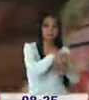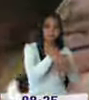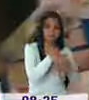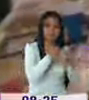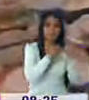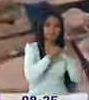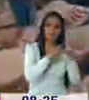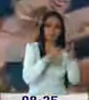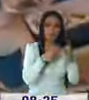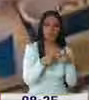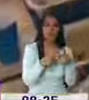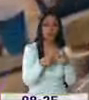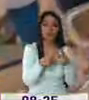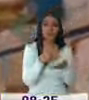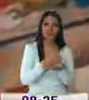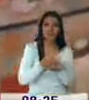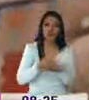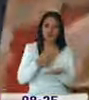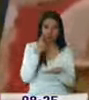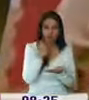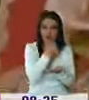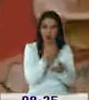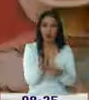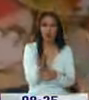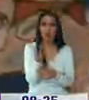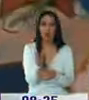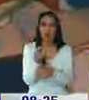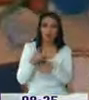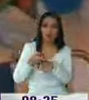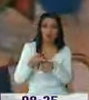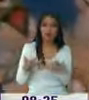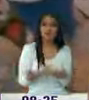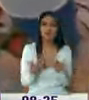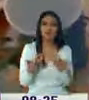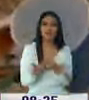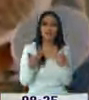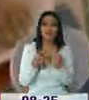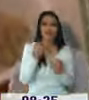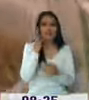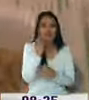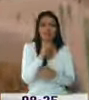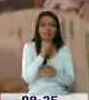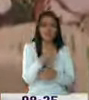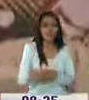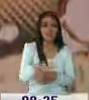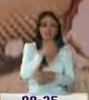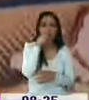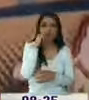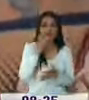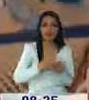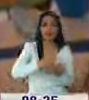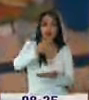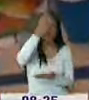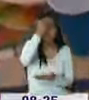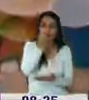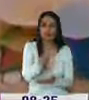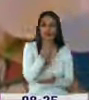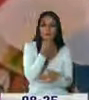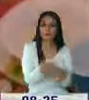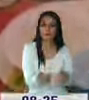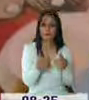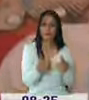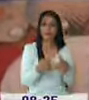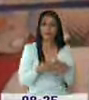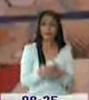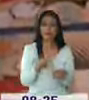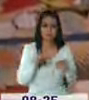cebolla perlada, tenemos huevitos duros y una rica ensalada, que es lo que tanta falta le hace a estos niños para que aprendan a alimentarse mejor. Esta receta no se